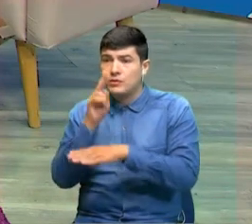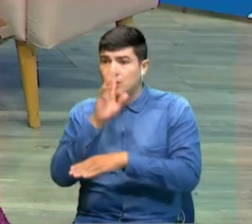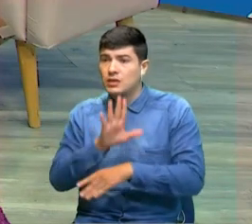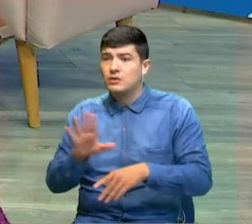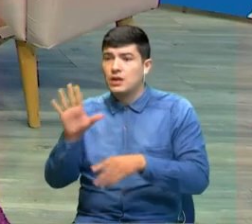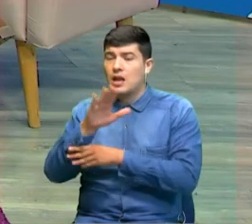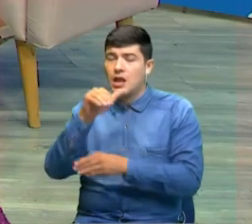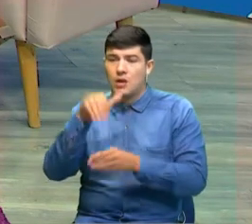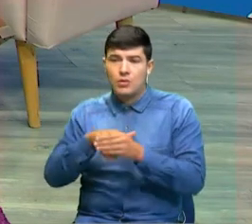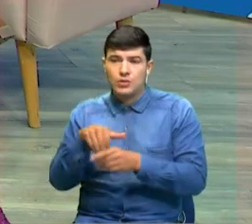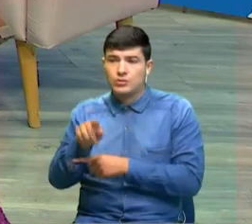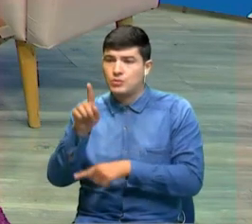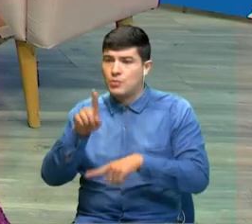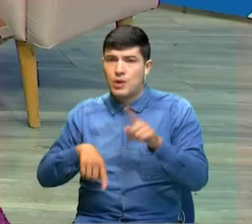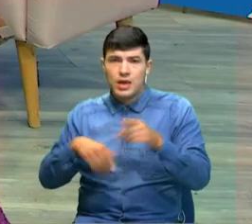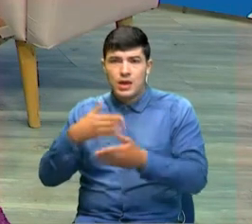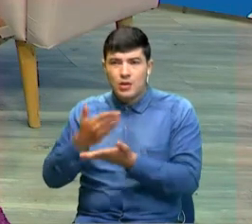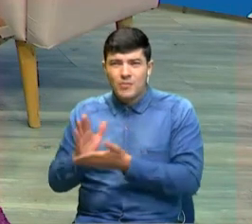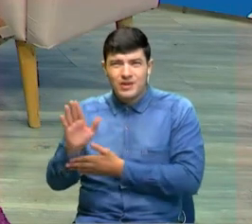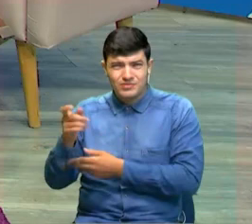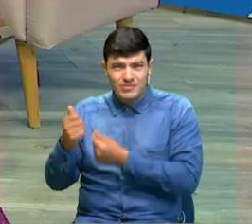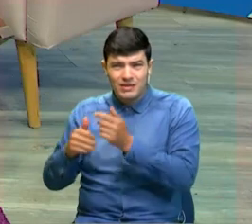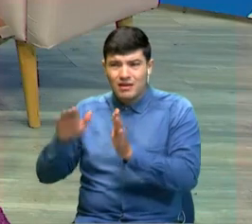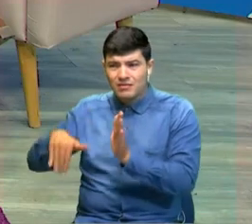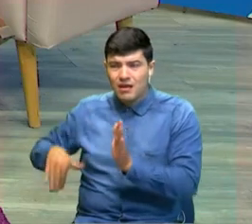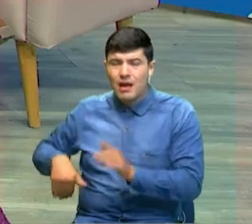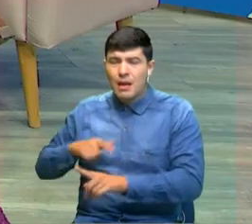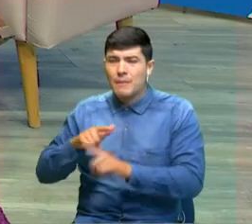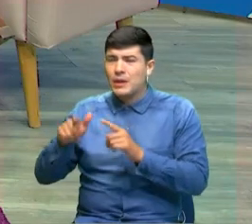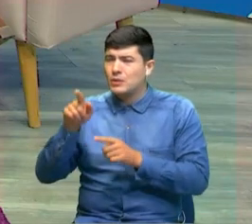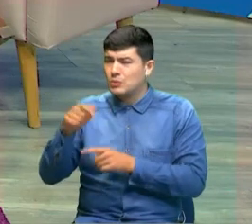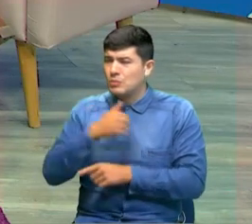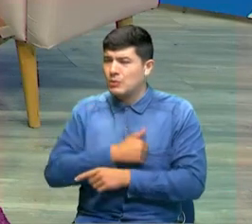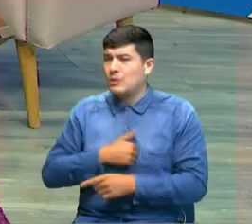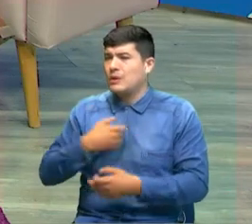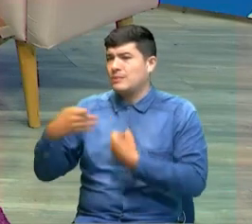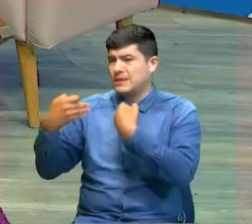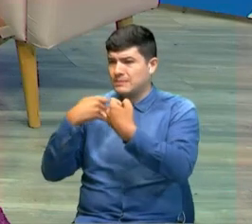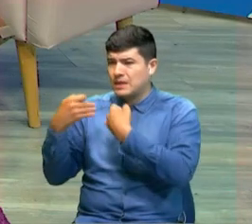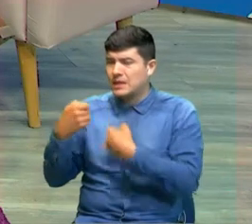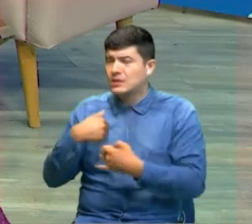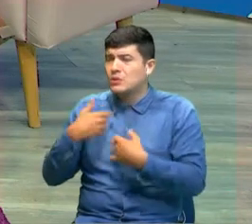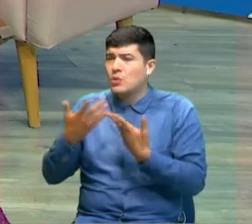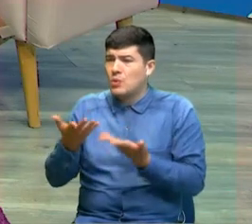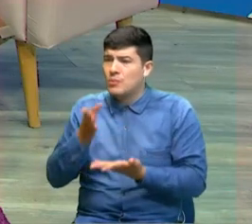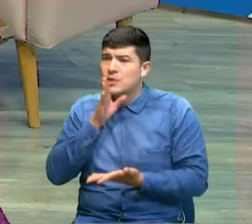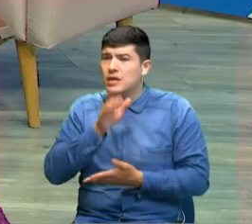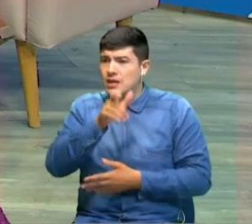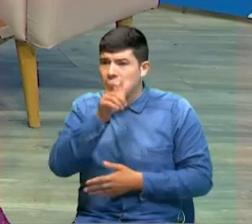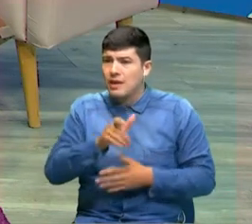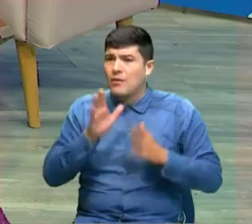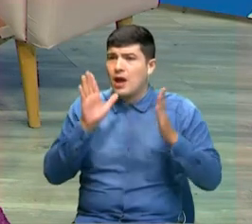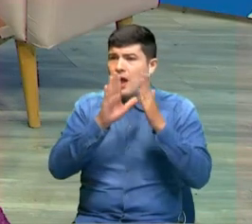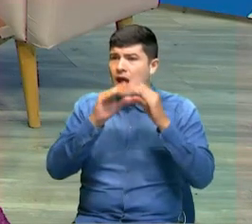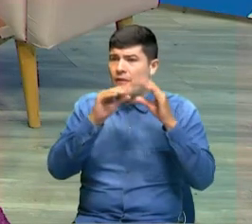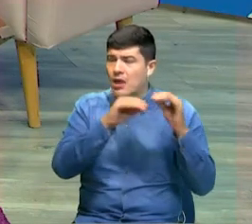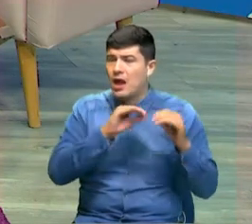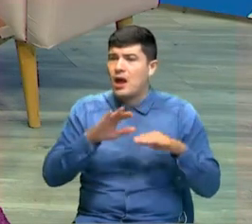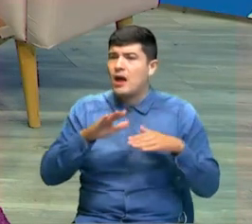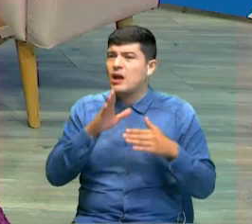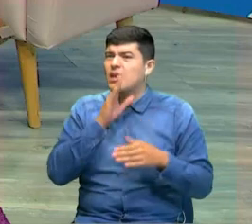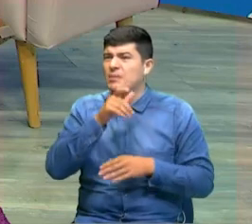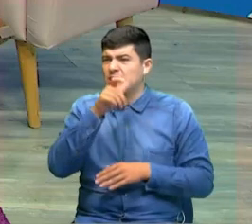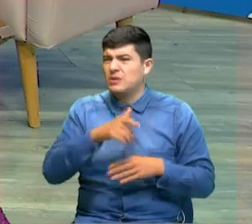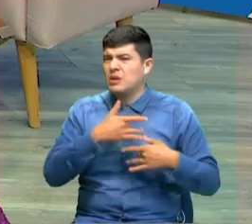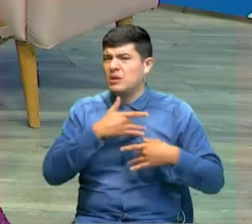se pueden comprar carteras. Entonces, doctor, yo necesito, si me puede orientar, ¿con quién debo yo hablar? ¿En qué me pueden colaborar para solucionar esto,